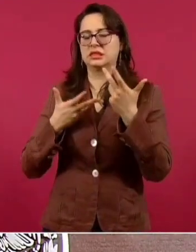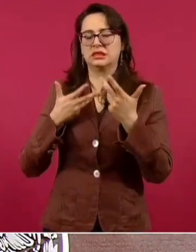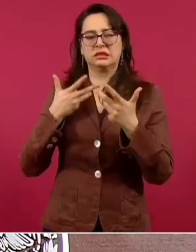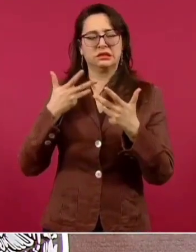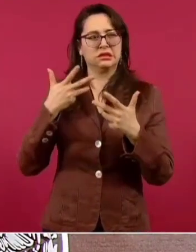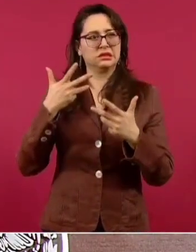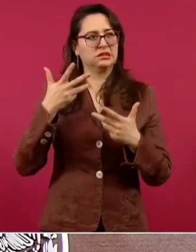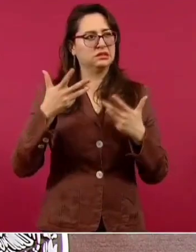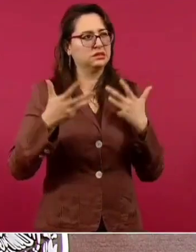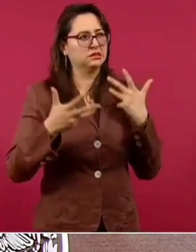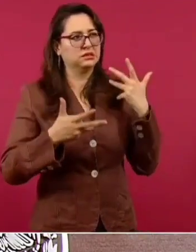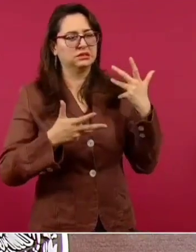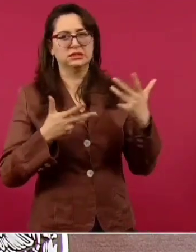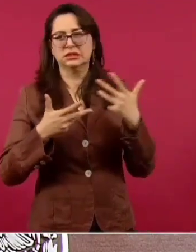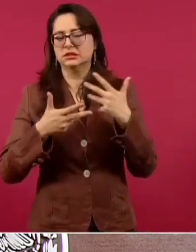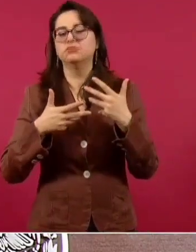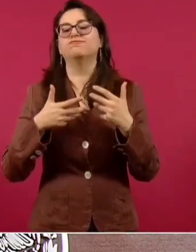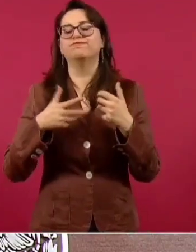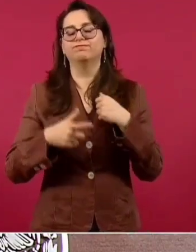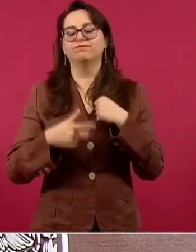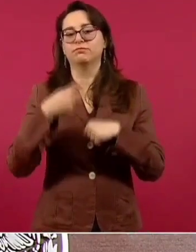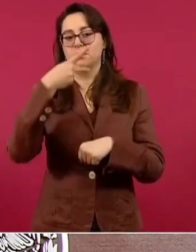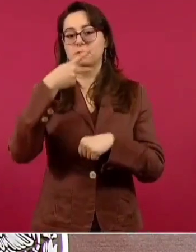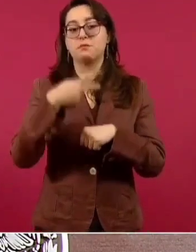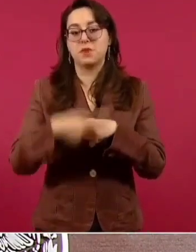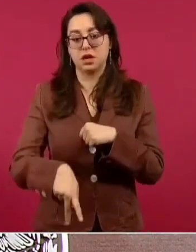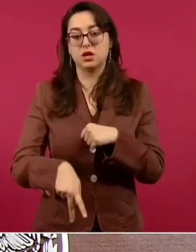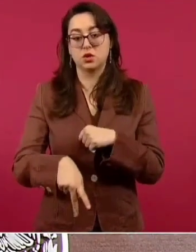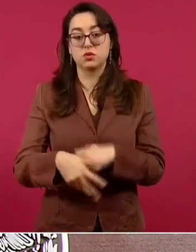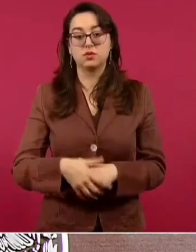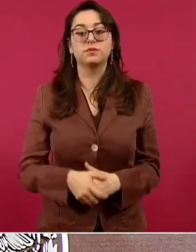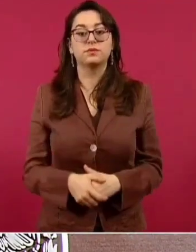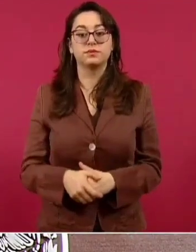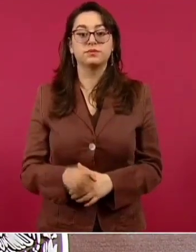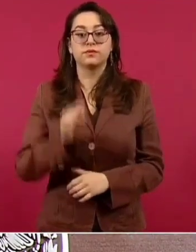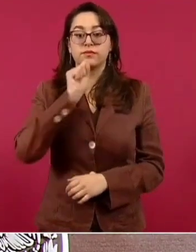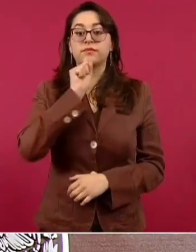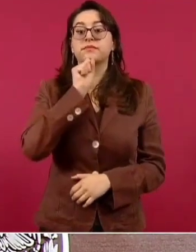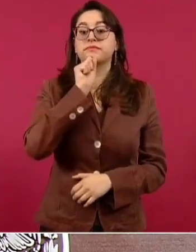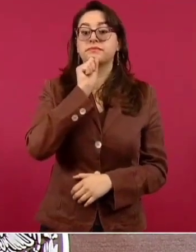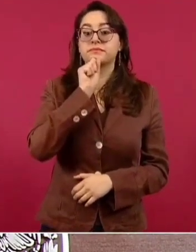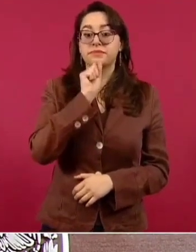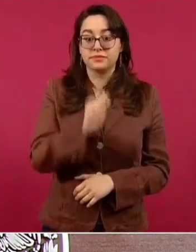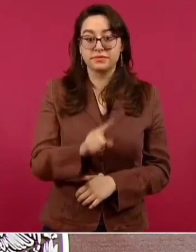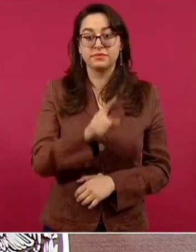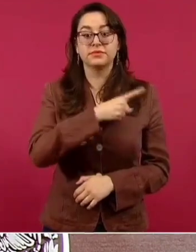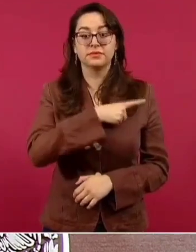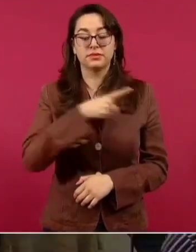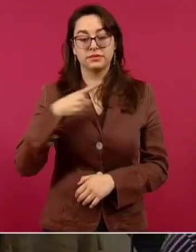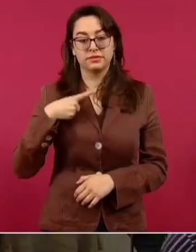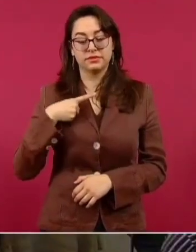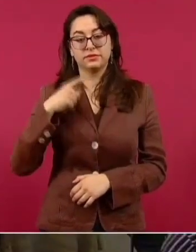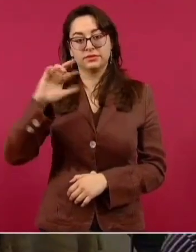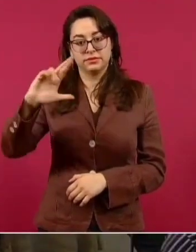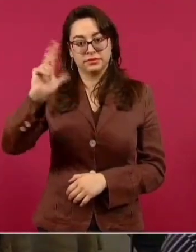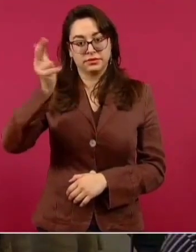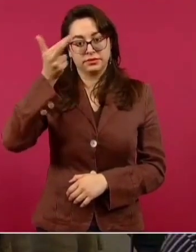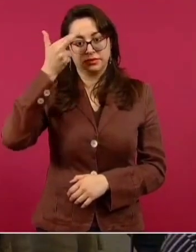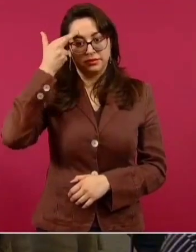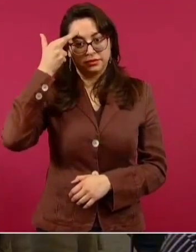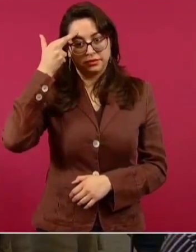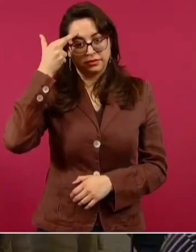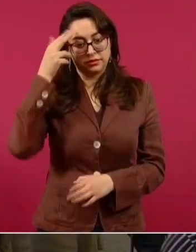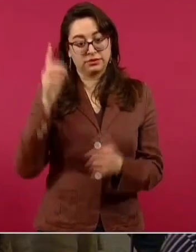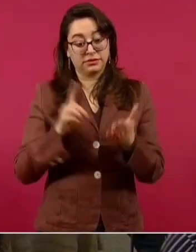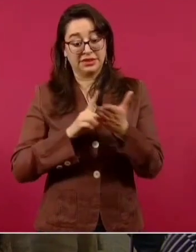múltiples consecuencias. También es importante considerar que el problema de uso, abuso y adicción a